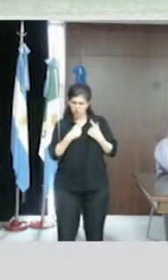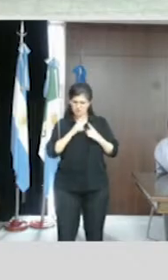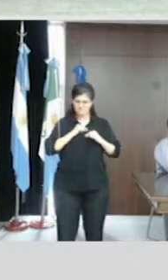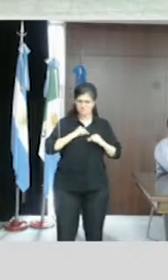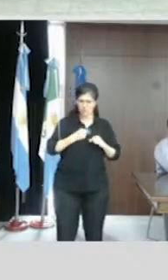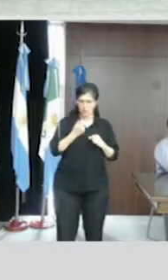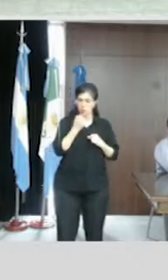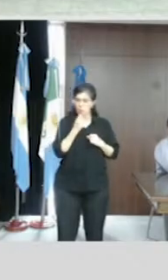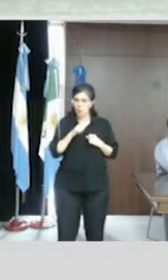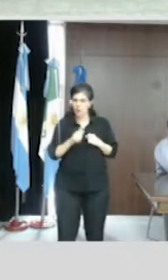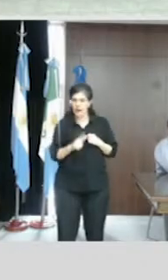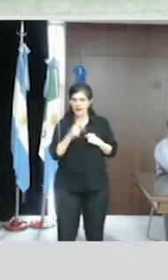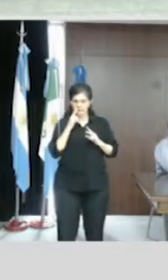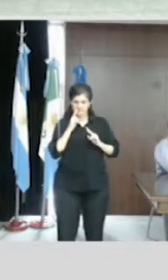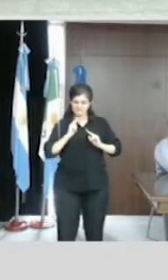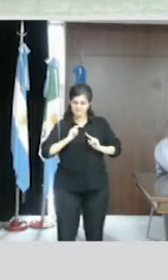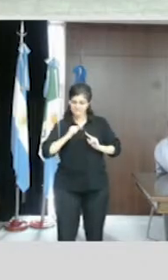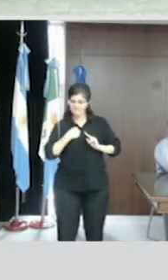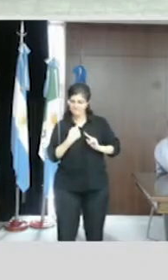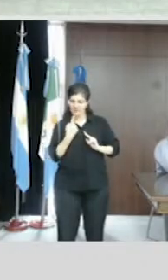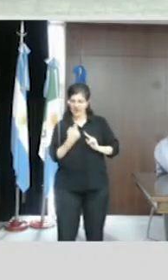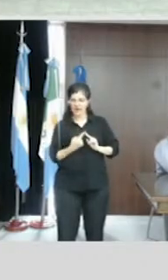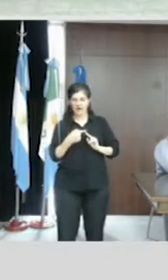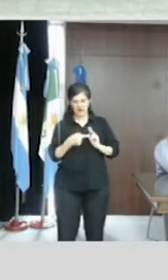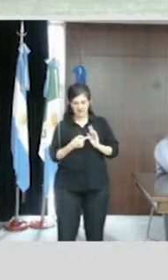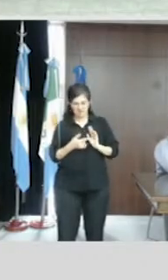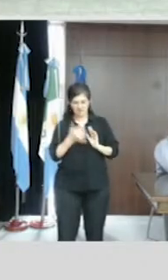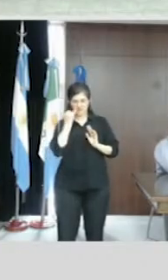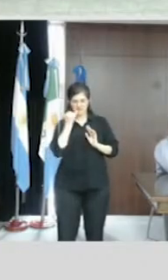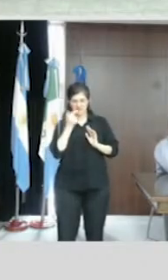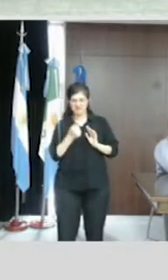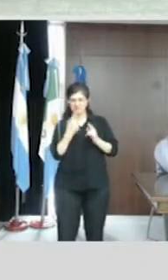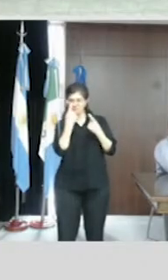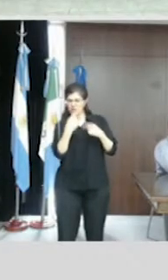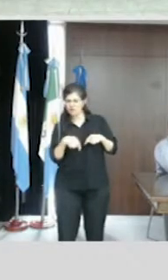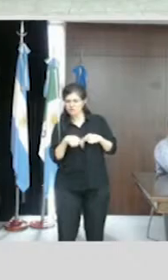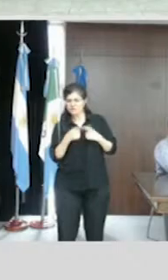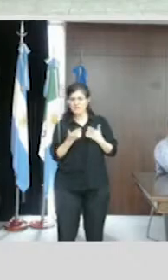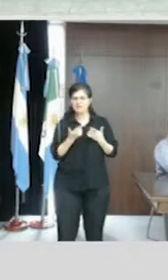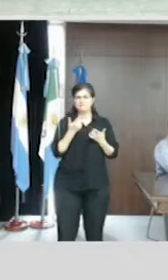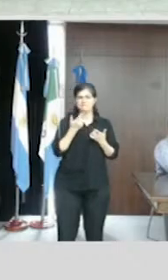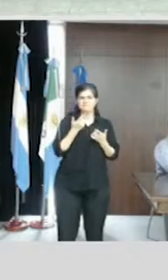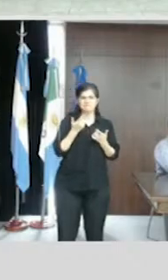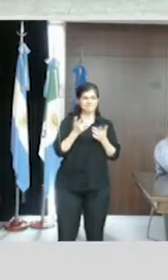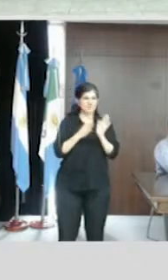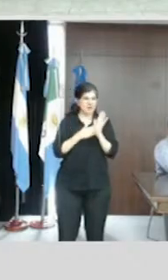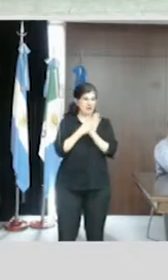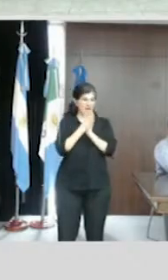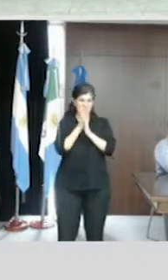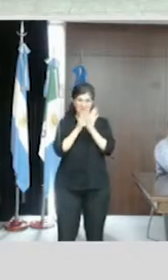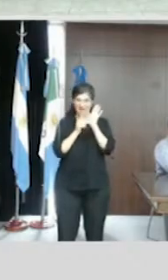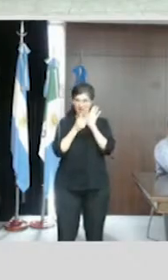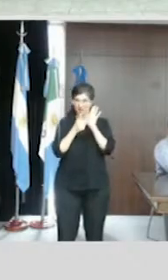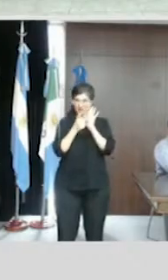debemos identificar esta cuestión que nos hizo llorar. ¿Sigue picando la mano? Ambas